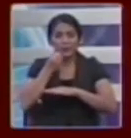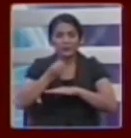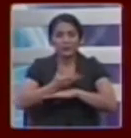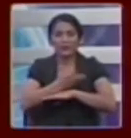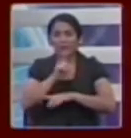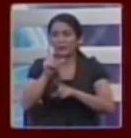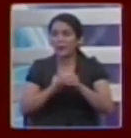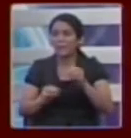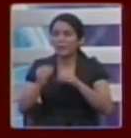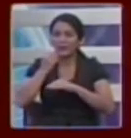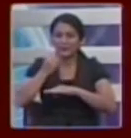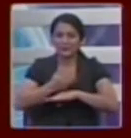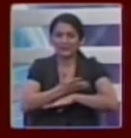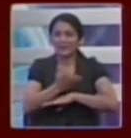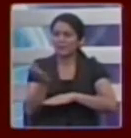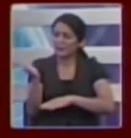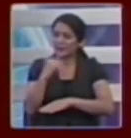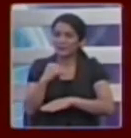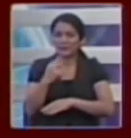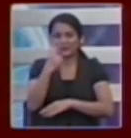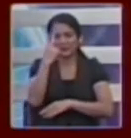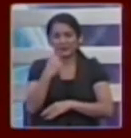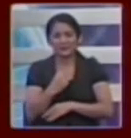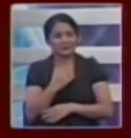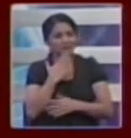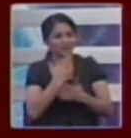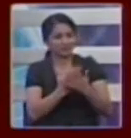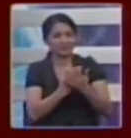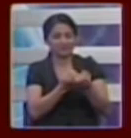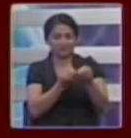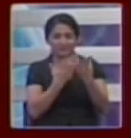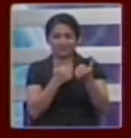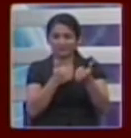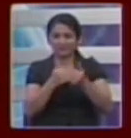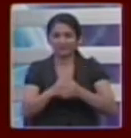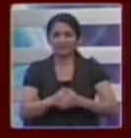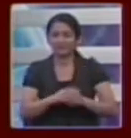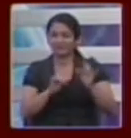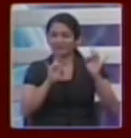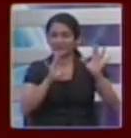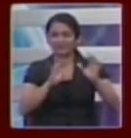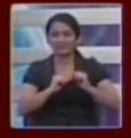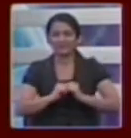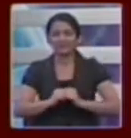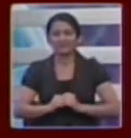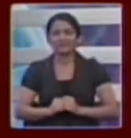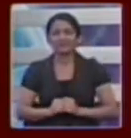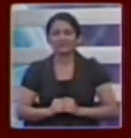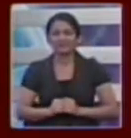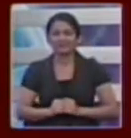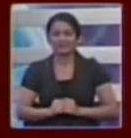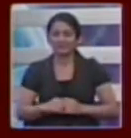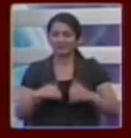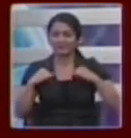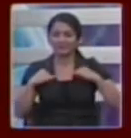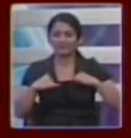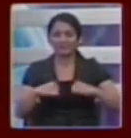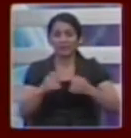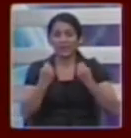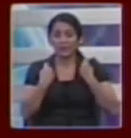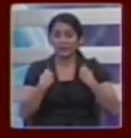y un gusto nuevamente estar aquí con ustedes. Claro que sí, Marcelo. Muchas gracias por acompañarnos y éxitos. ¿Ah? Que continúen cosechando todos